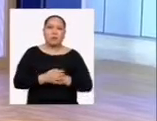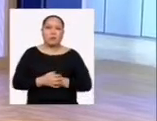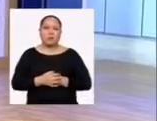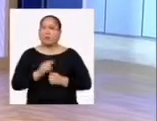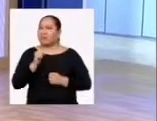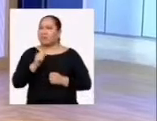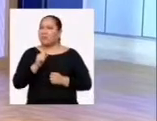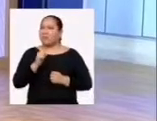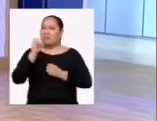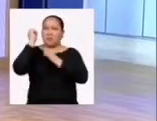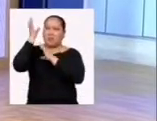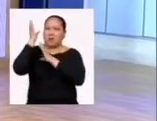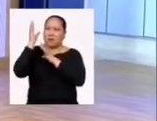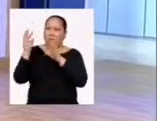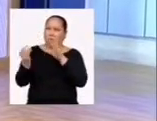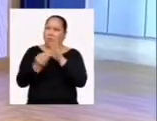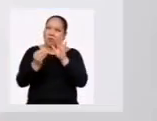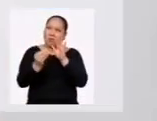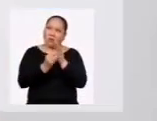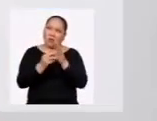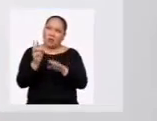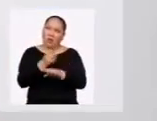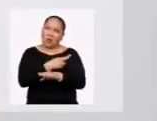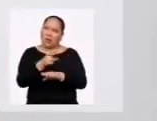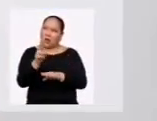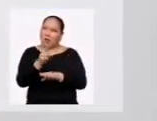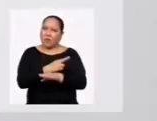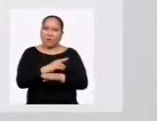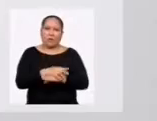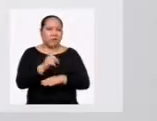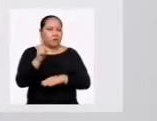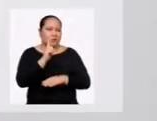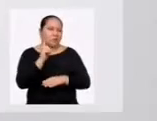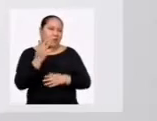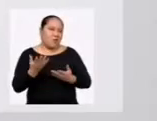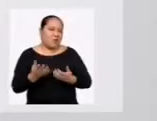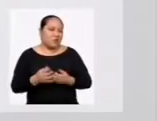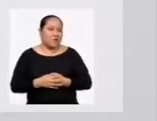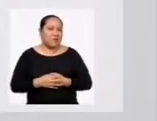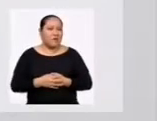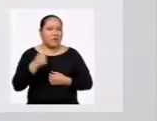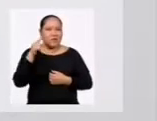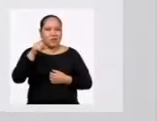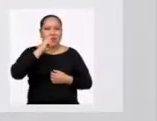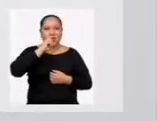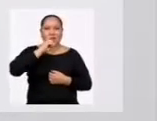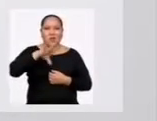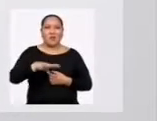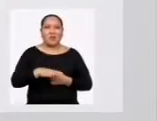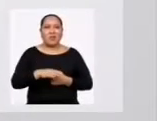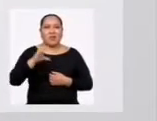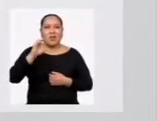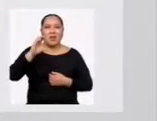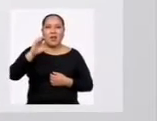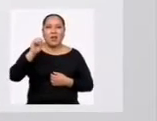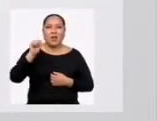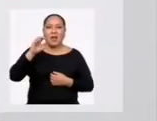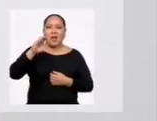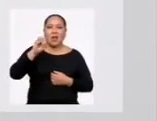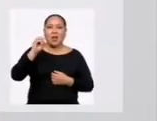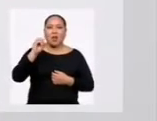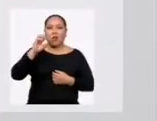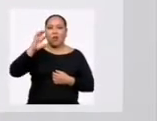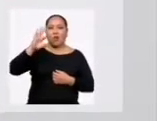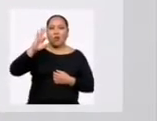¿Un texto expositivo puede incluir rimas? Idealmente no. Eso que menciona se llama cacofonía y es